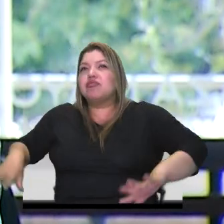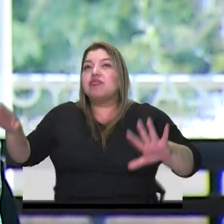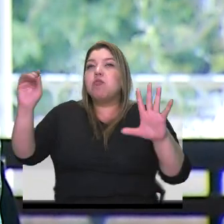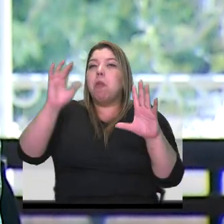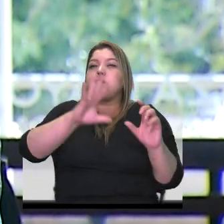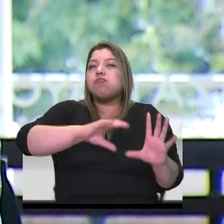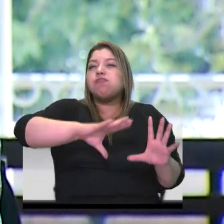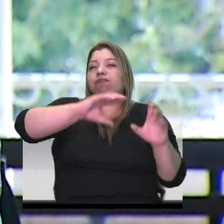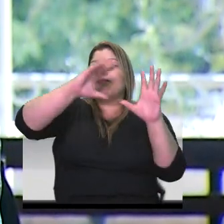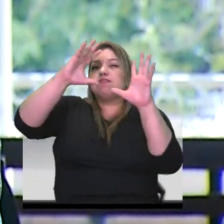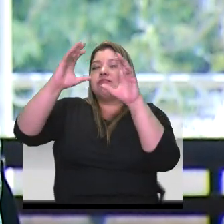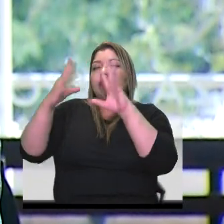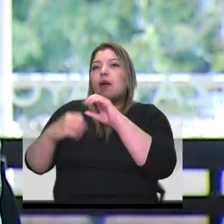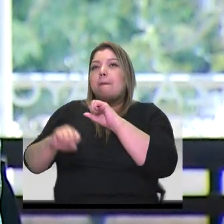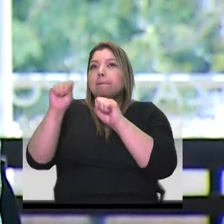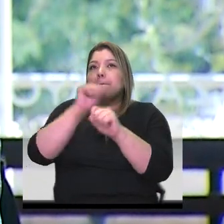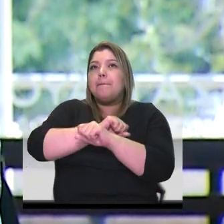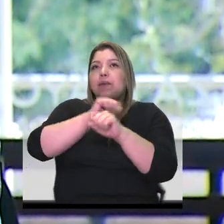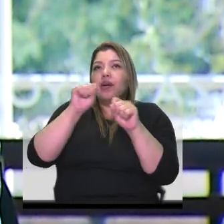en la mañana.